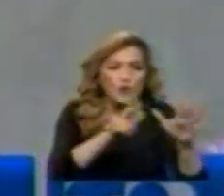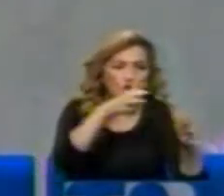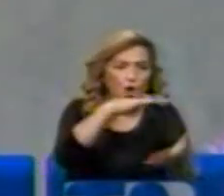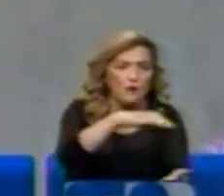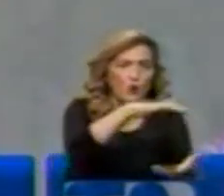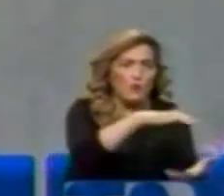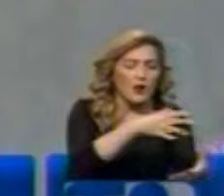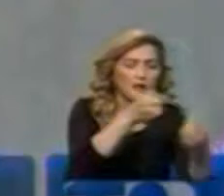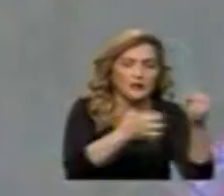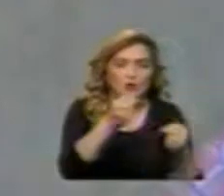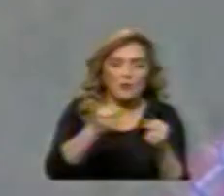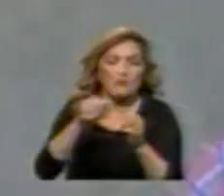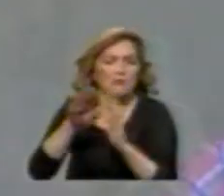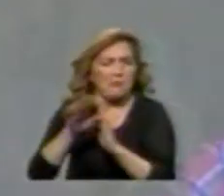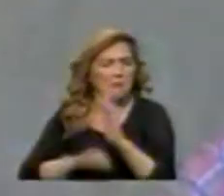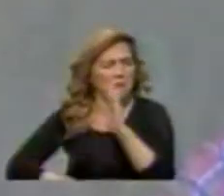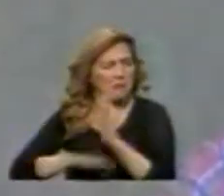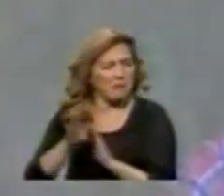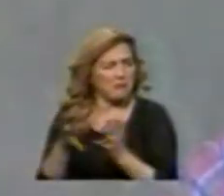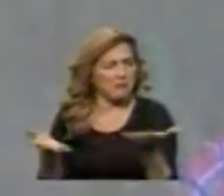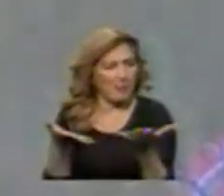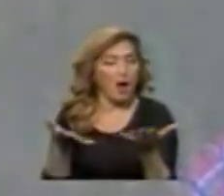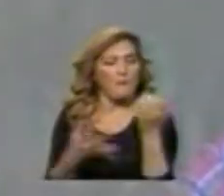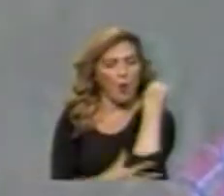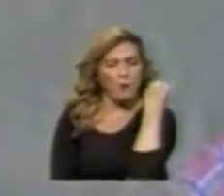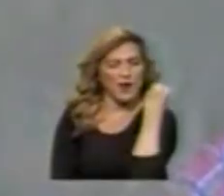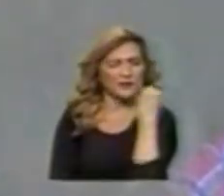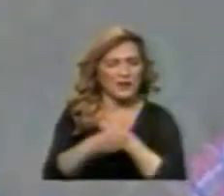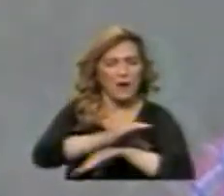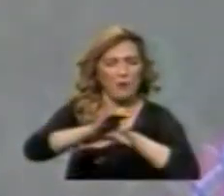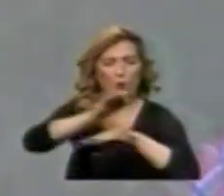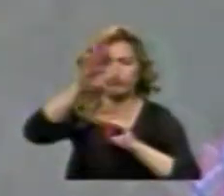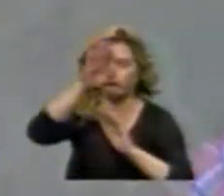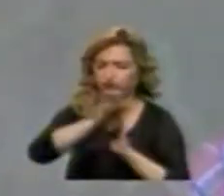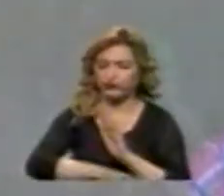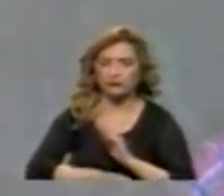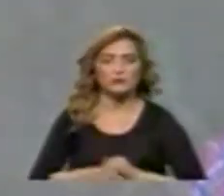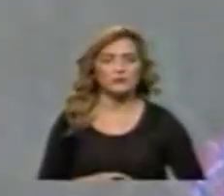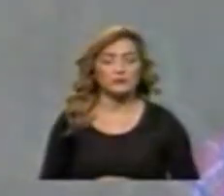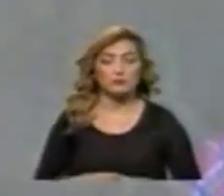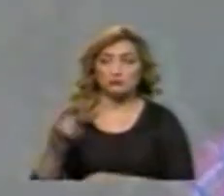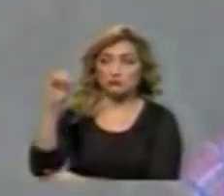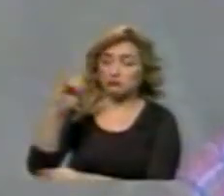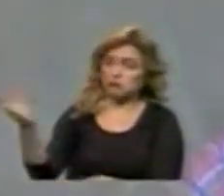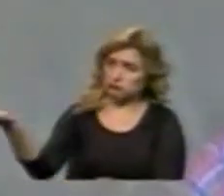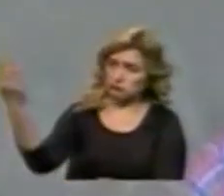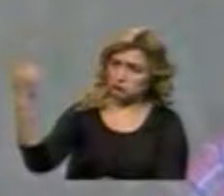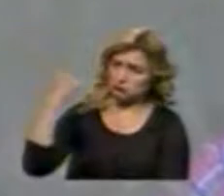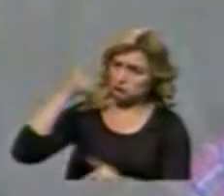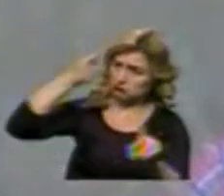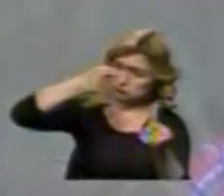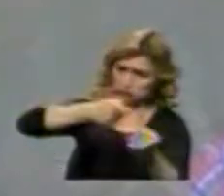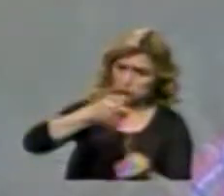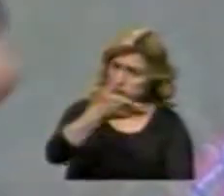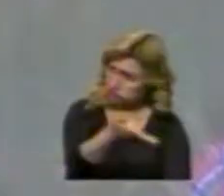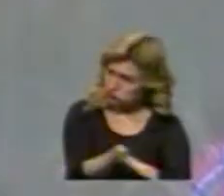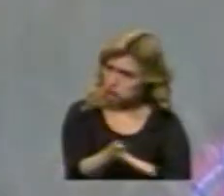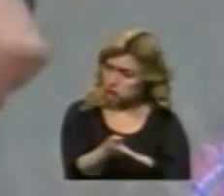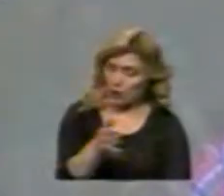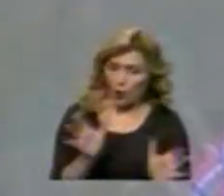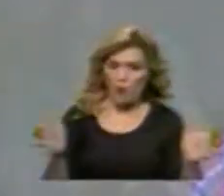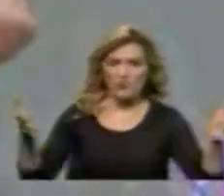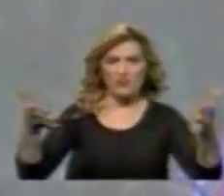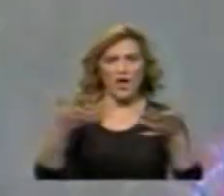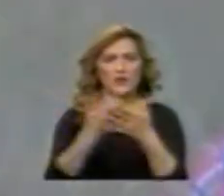cómo reducimos la pobreza rural. Cuando traemos al industrial directamente aquí a que ponga un tanque de 2.000,